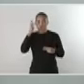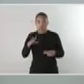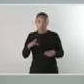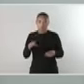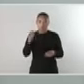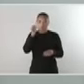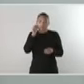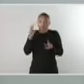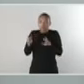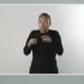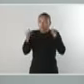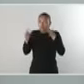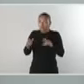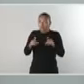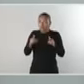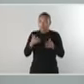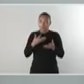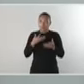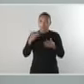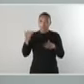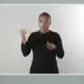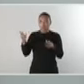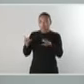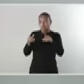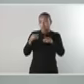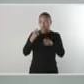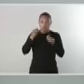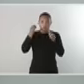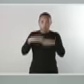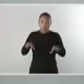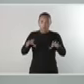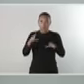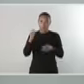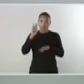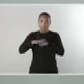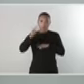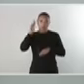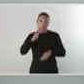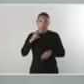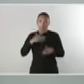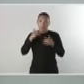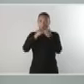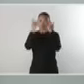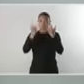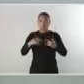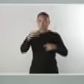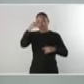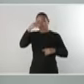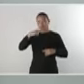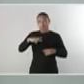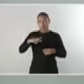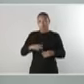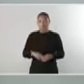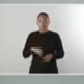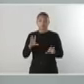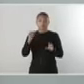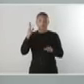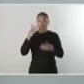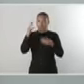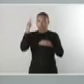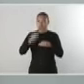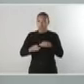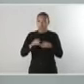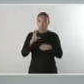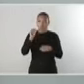nos han saqueado que nos han llevado al peor desastre económico que registra la historia nacional Ya basta de corruptos